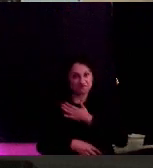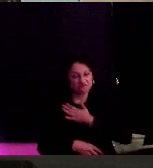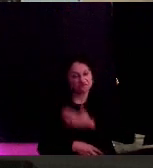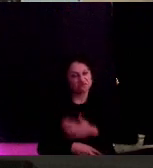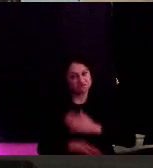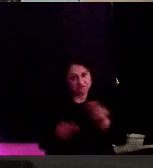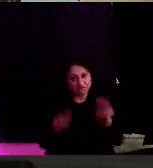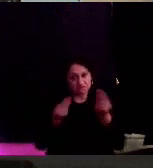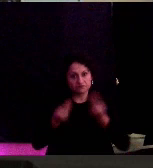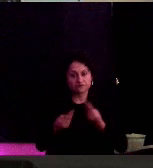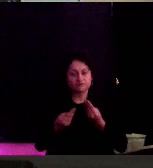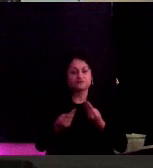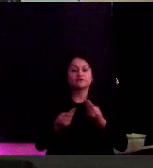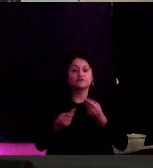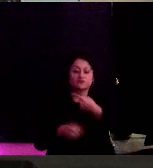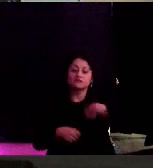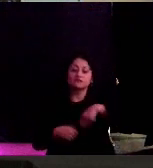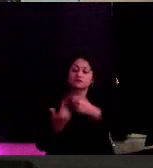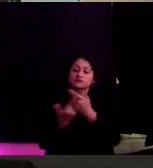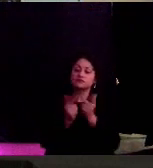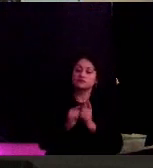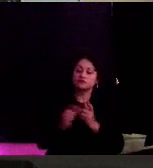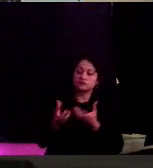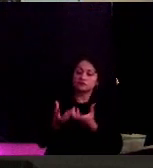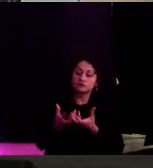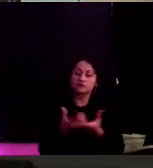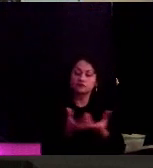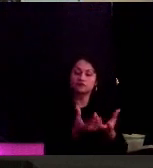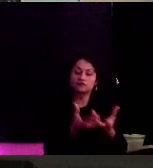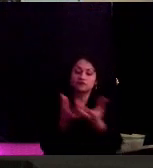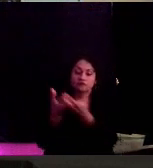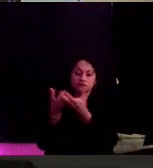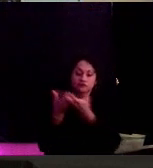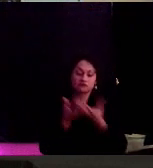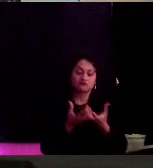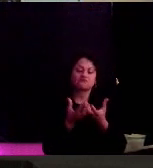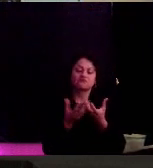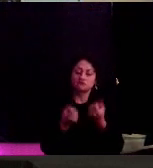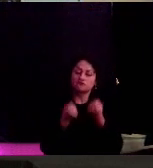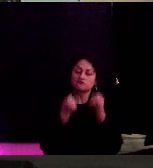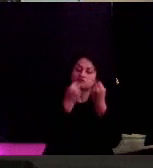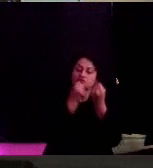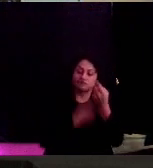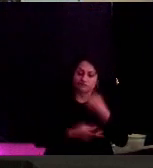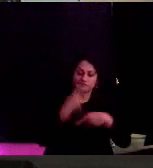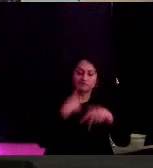andar colectivo nos ha fortalecido, así